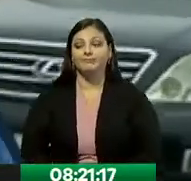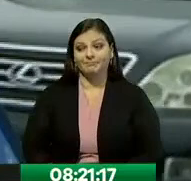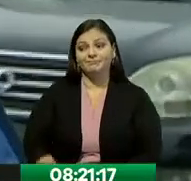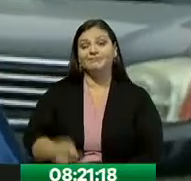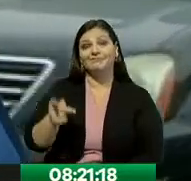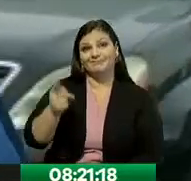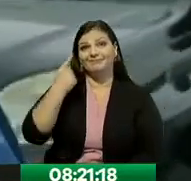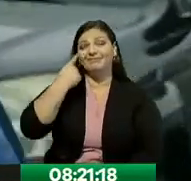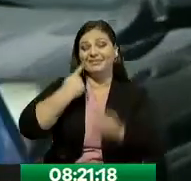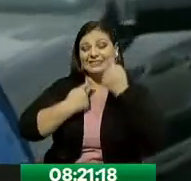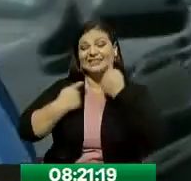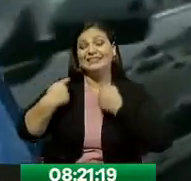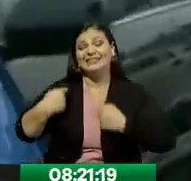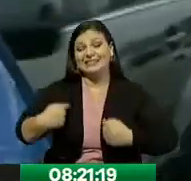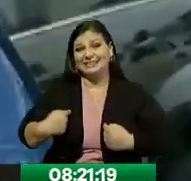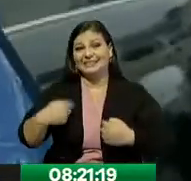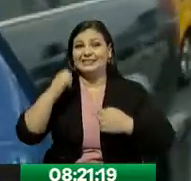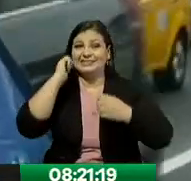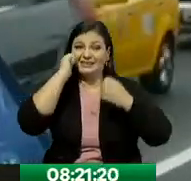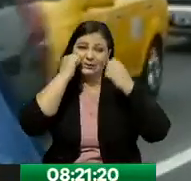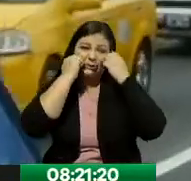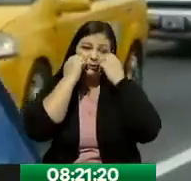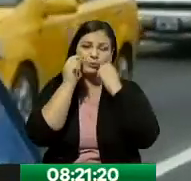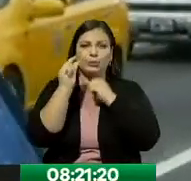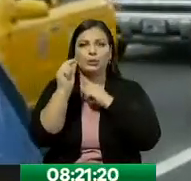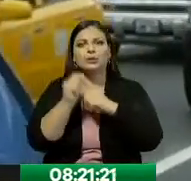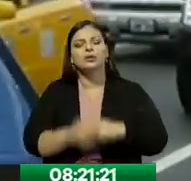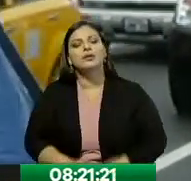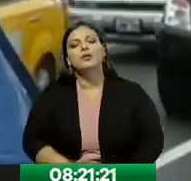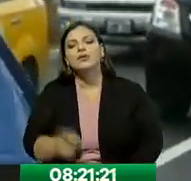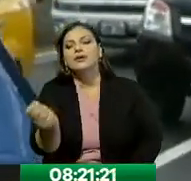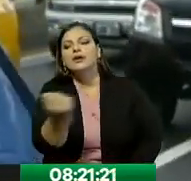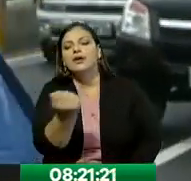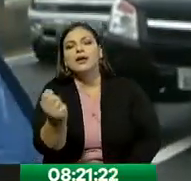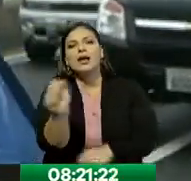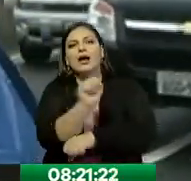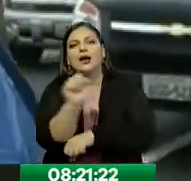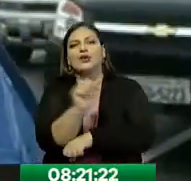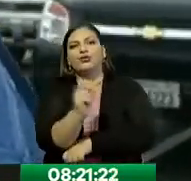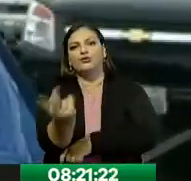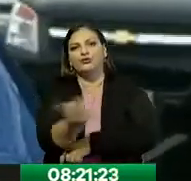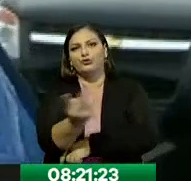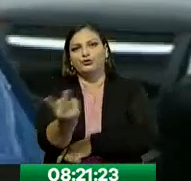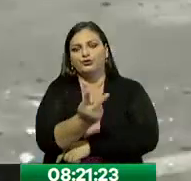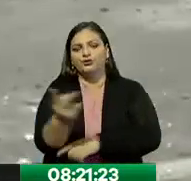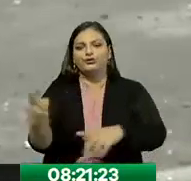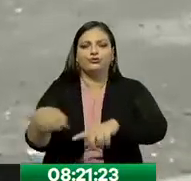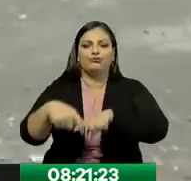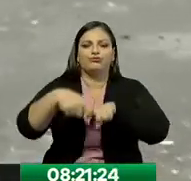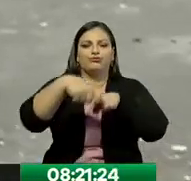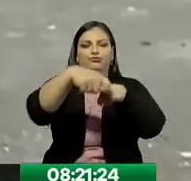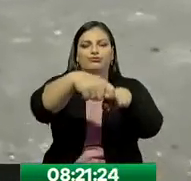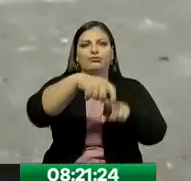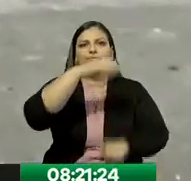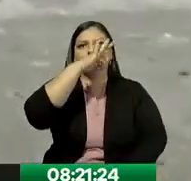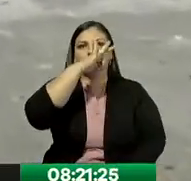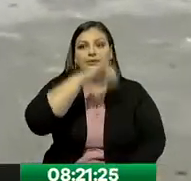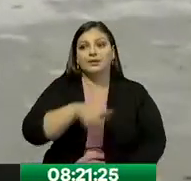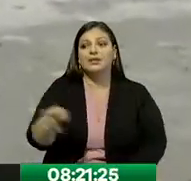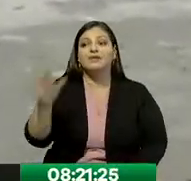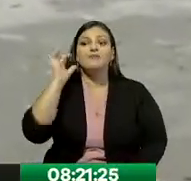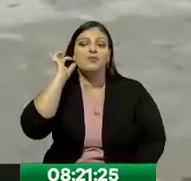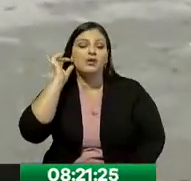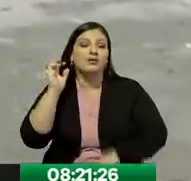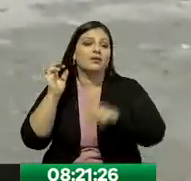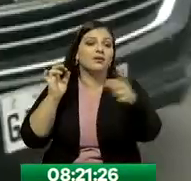al centro de retención vehicular y las personas, el conductor, a la fiscalía. Imprudencia y presunto